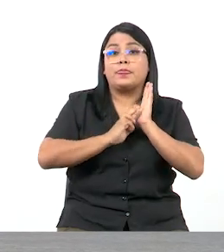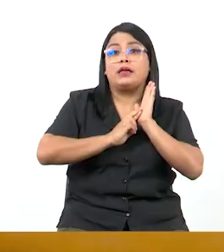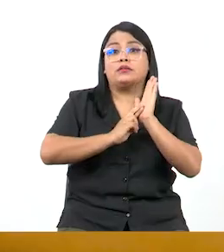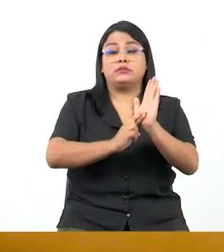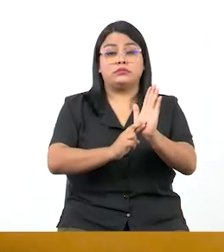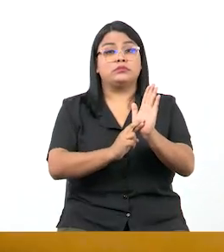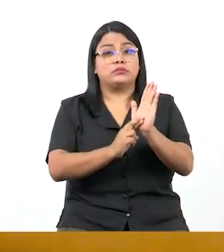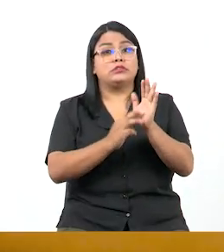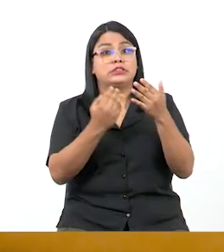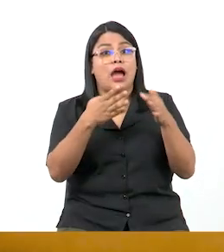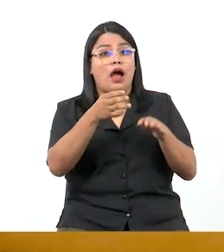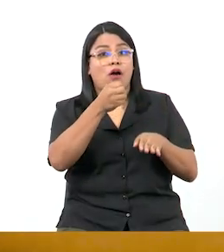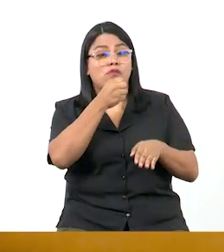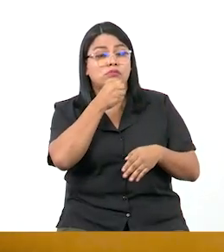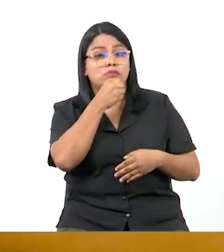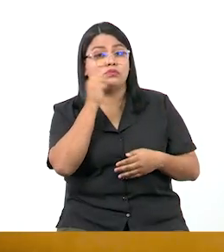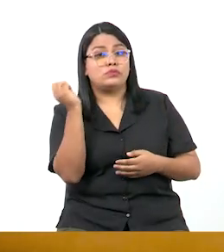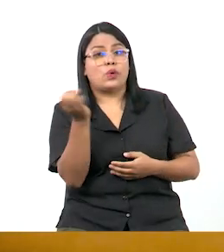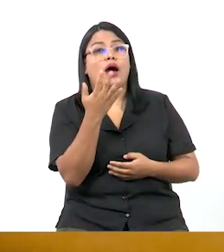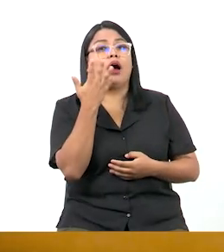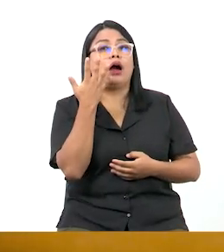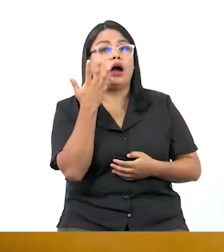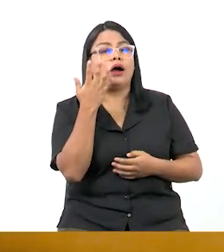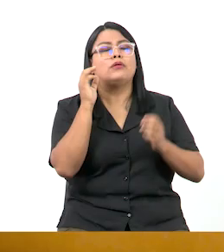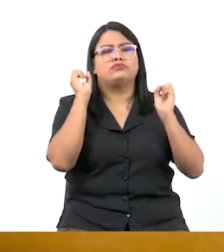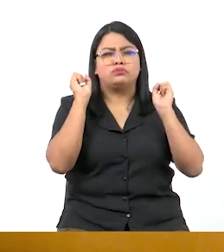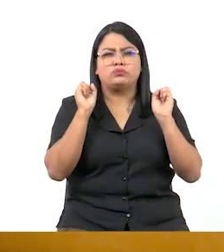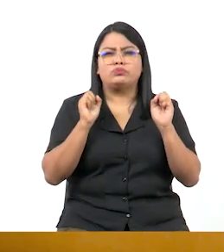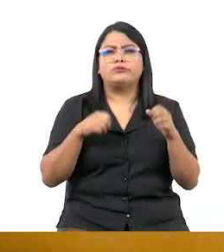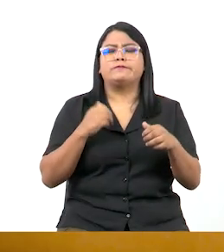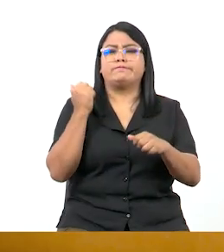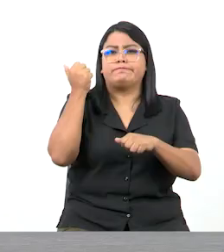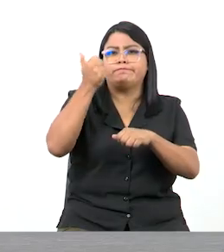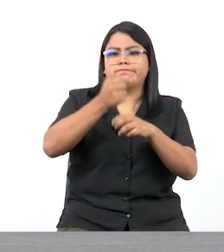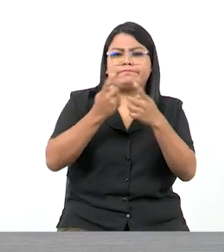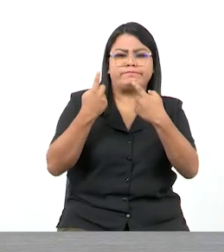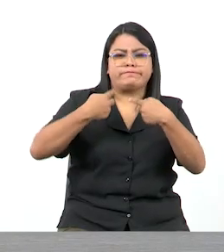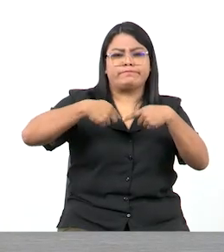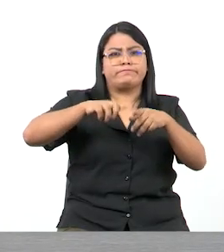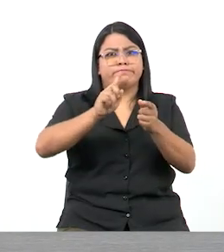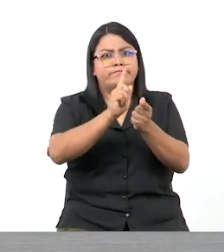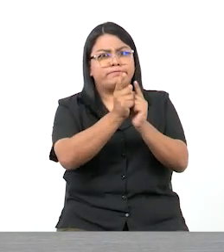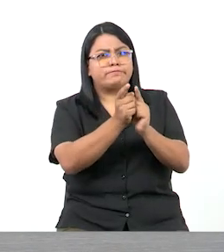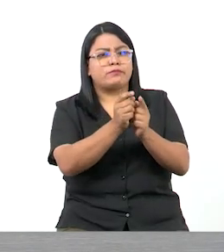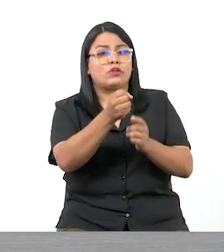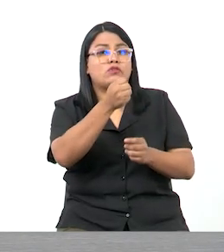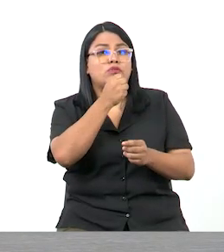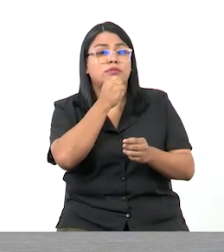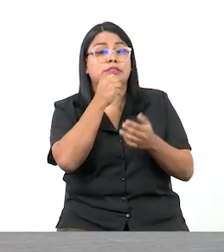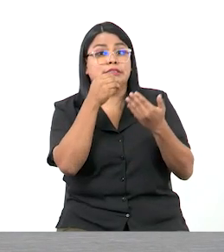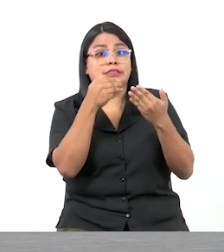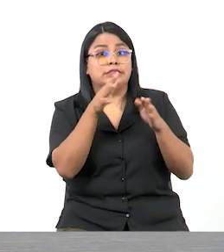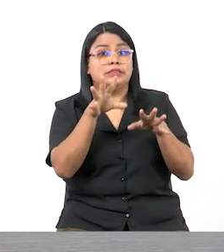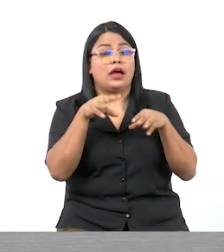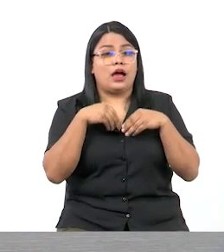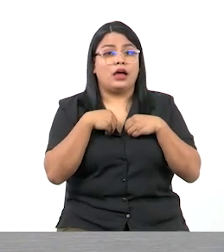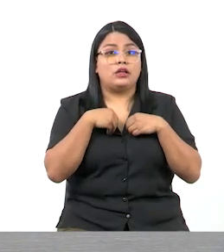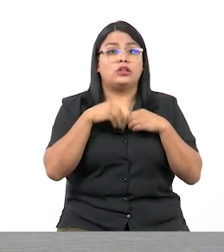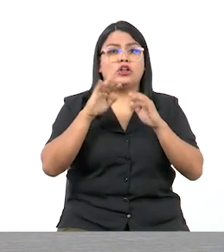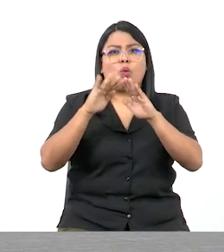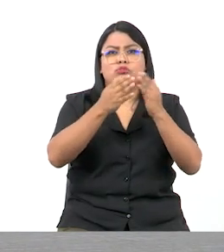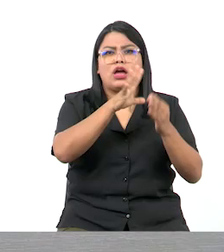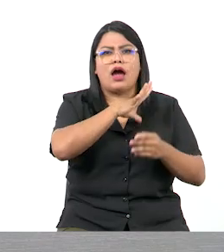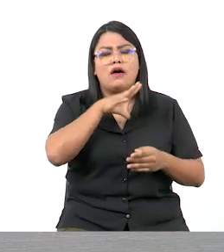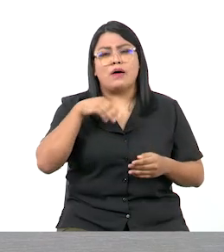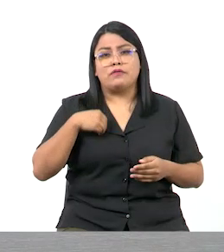al estudiantado le presentamos ya información nueva, él puede establecer una línea de relación con la